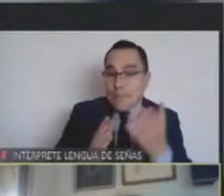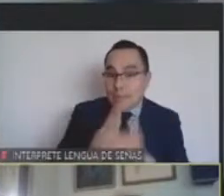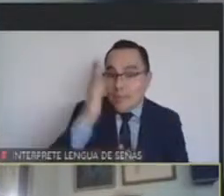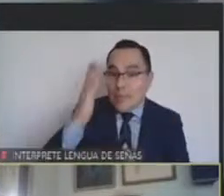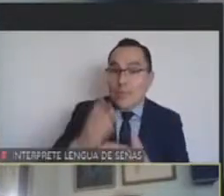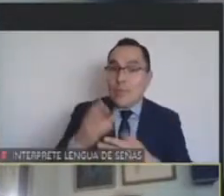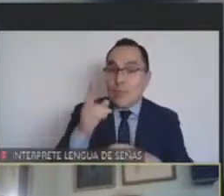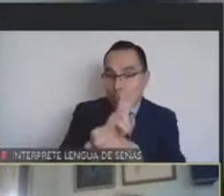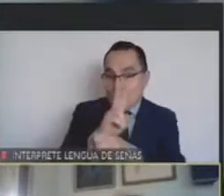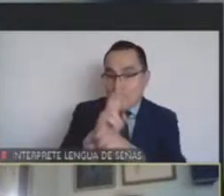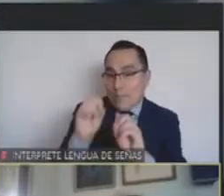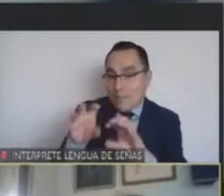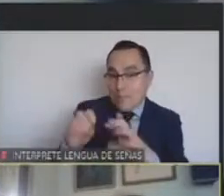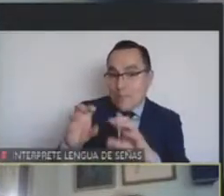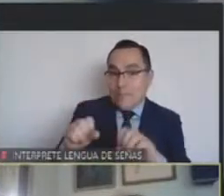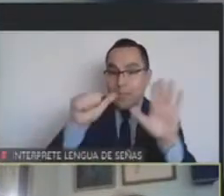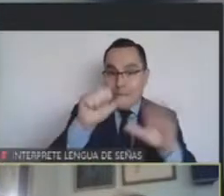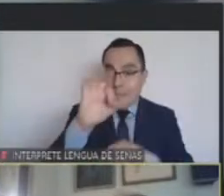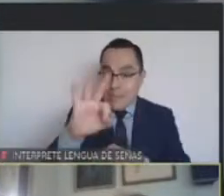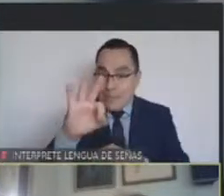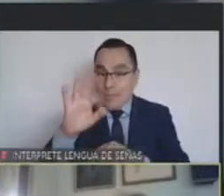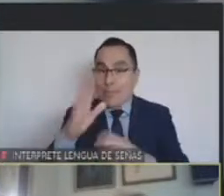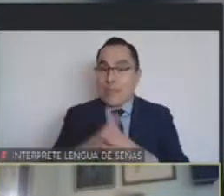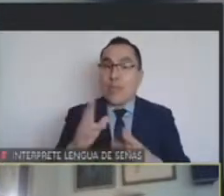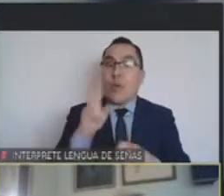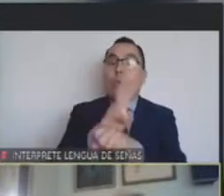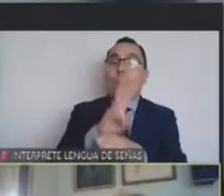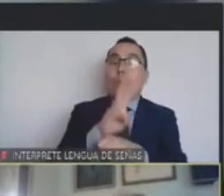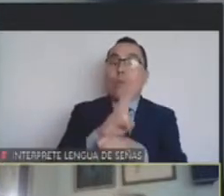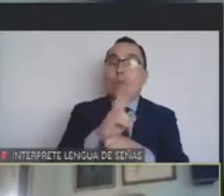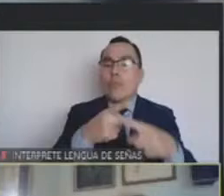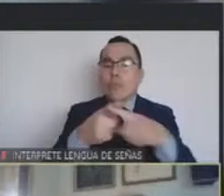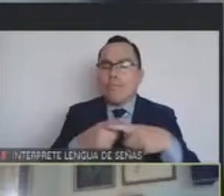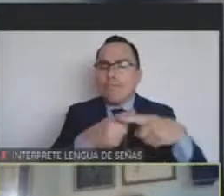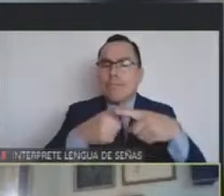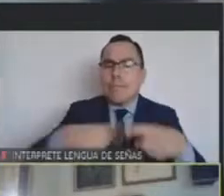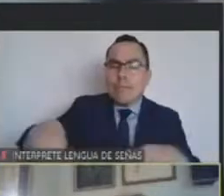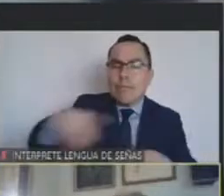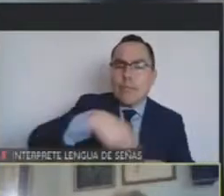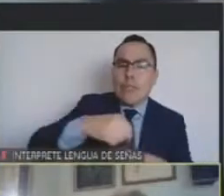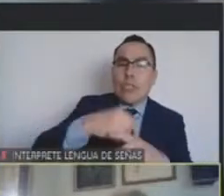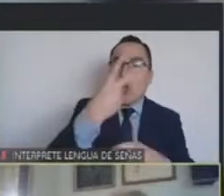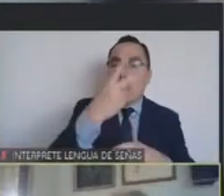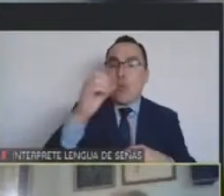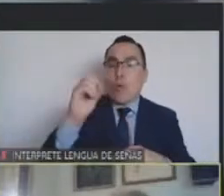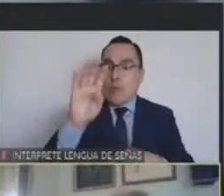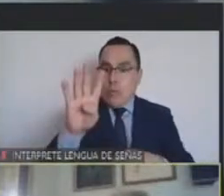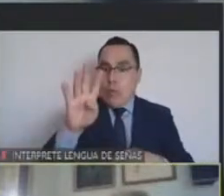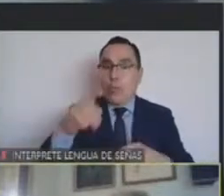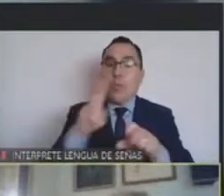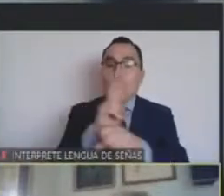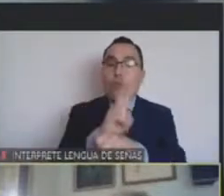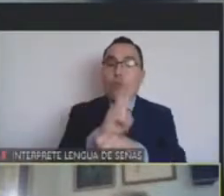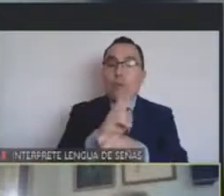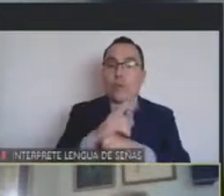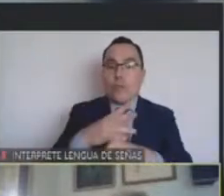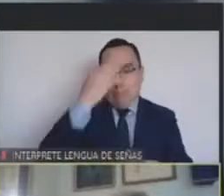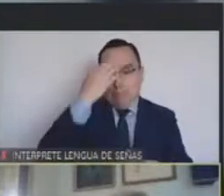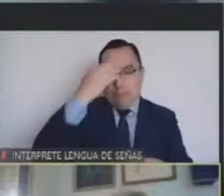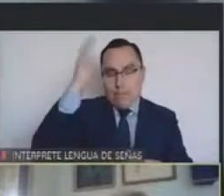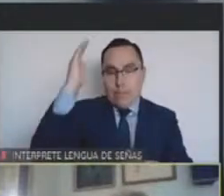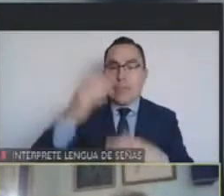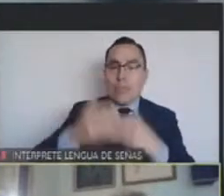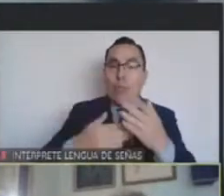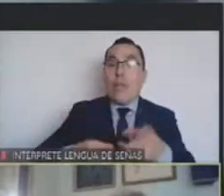en 1963 como profesora asociada y desde el 2004 profesora de magíster en Derecho de